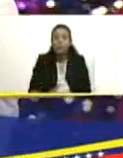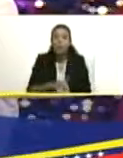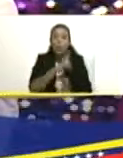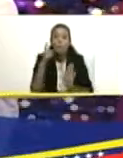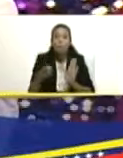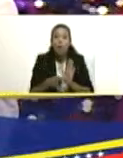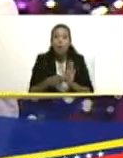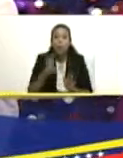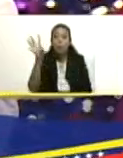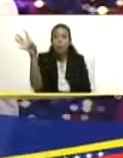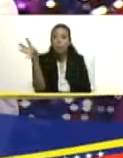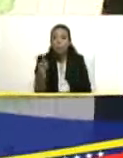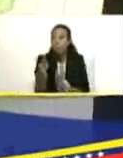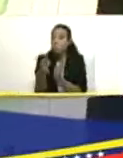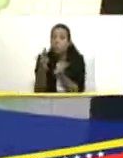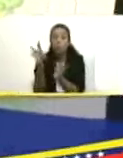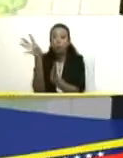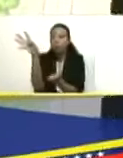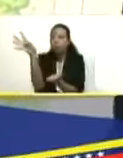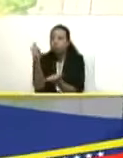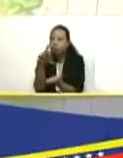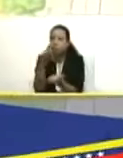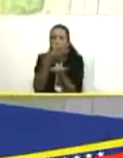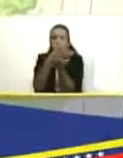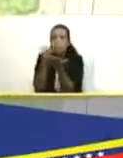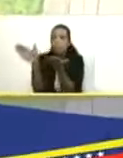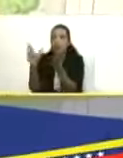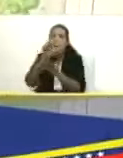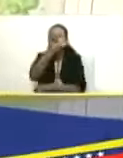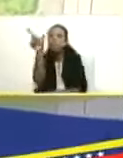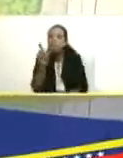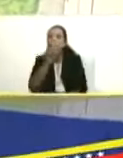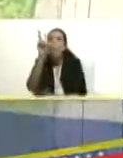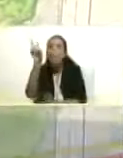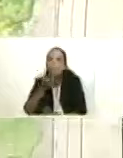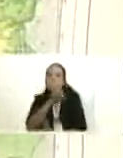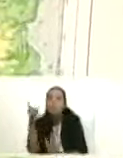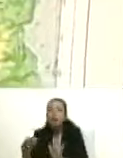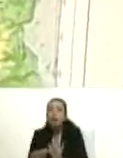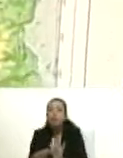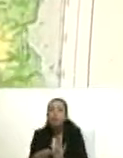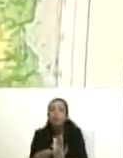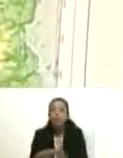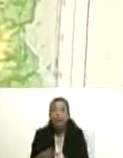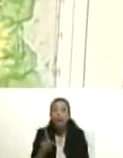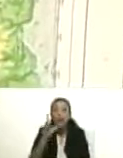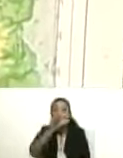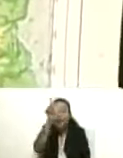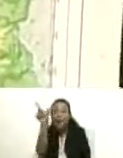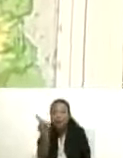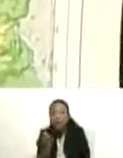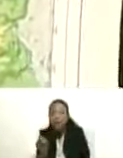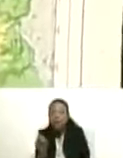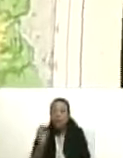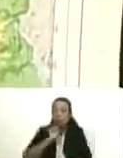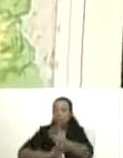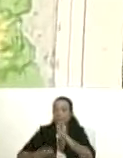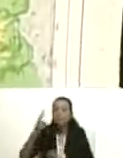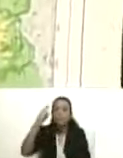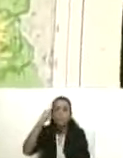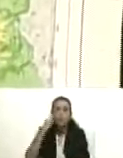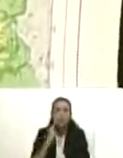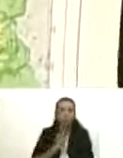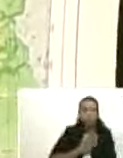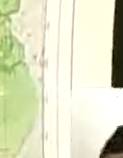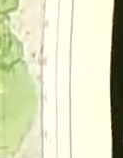completo, con los derechos históricos de Venezuela. Esta tierra la legó el libertador Simón Bolívar. Esta